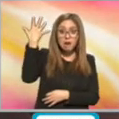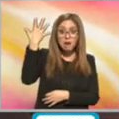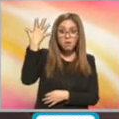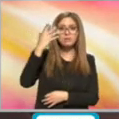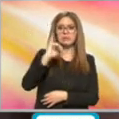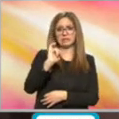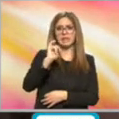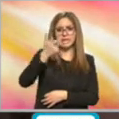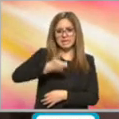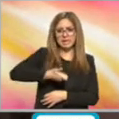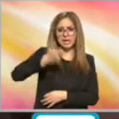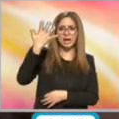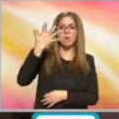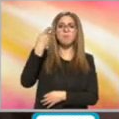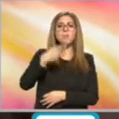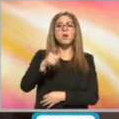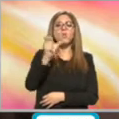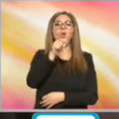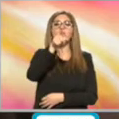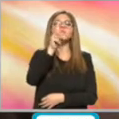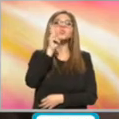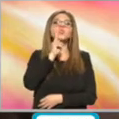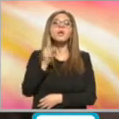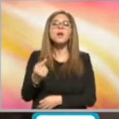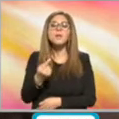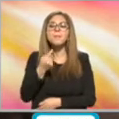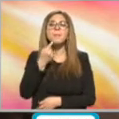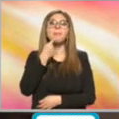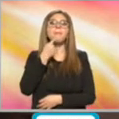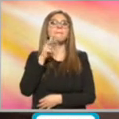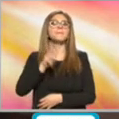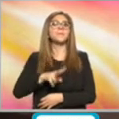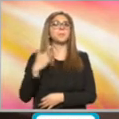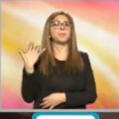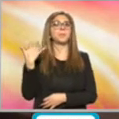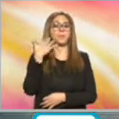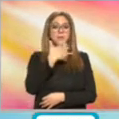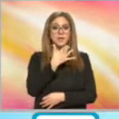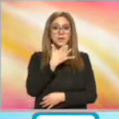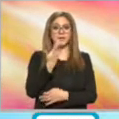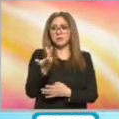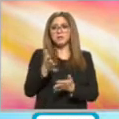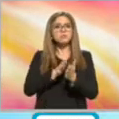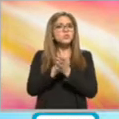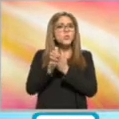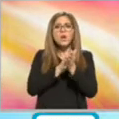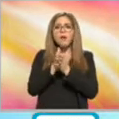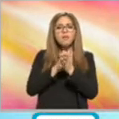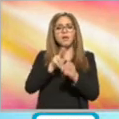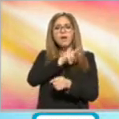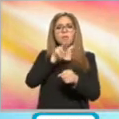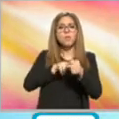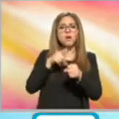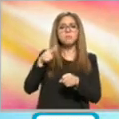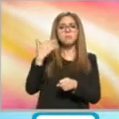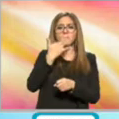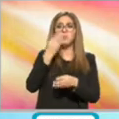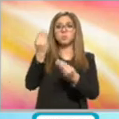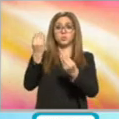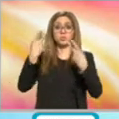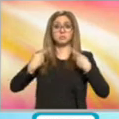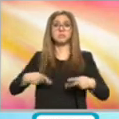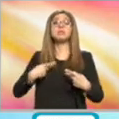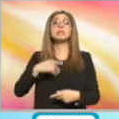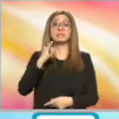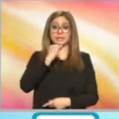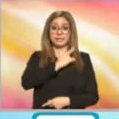pero ¿Te vale. garantiza? de Pero es bueno, verdad. ¿no? Es que el chocolate es una cosa deliciosa, ¿no? Es algo que a mucha gente le gusta.